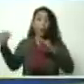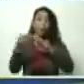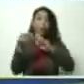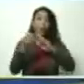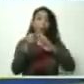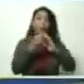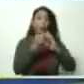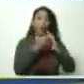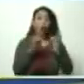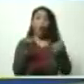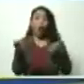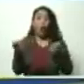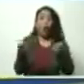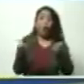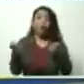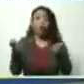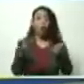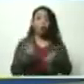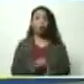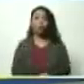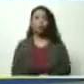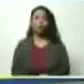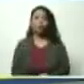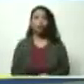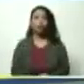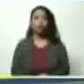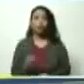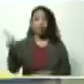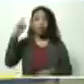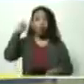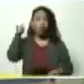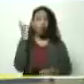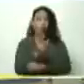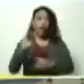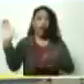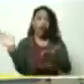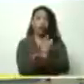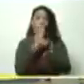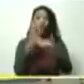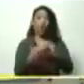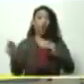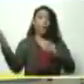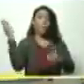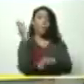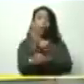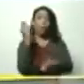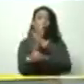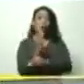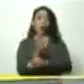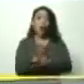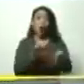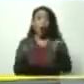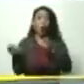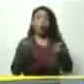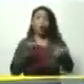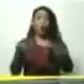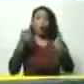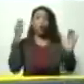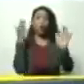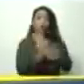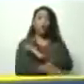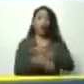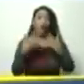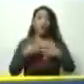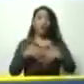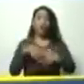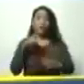unilaterales colonialistas y deben ser levantadas todas las sanciones colonialistas sobre la